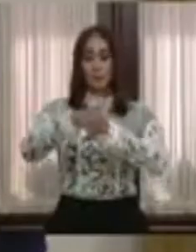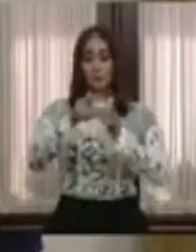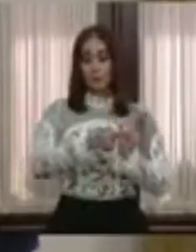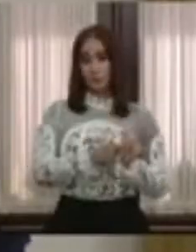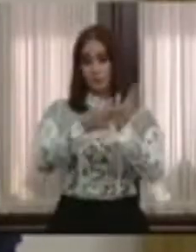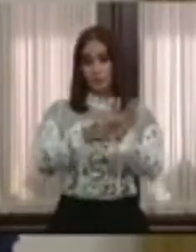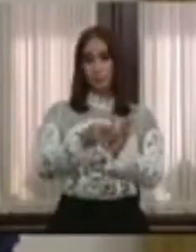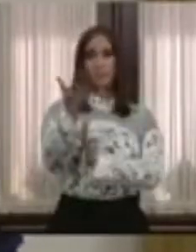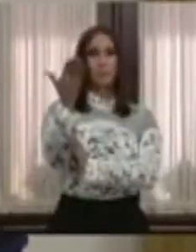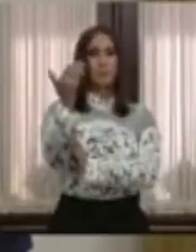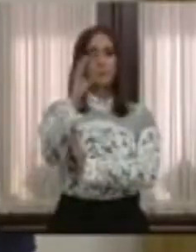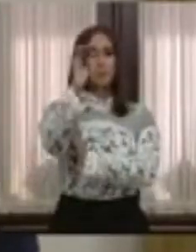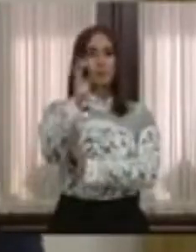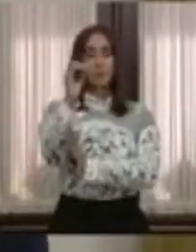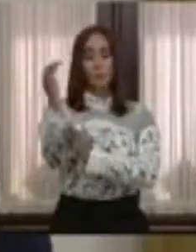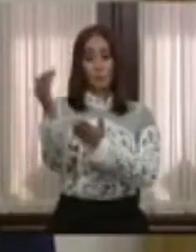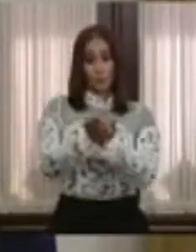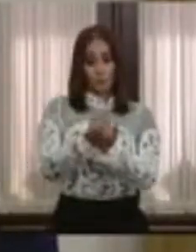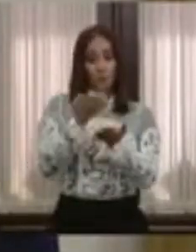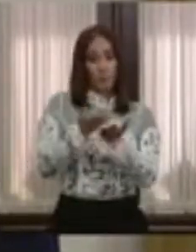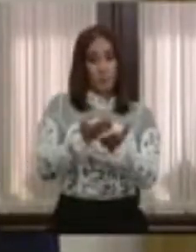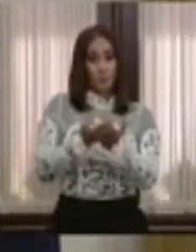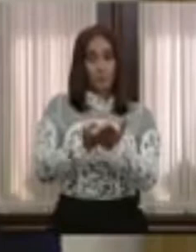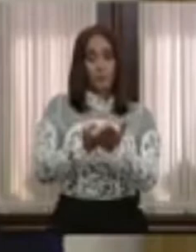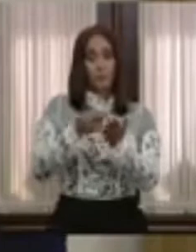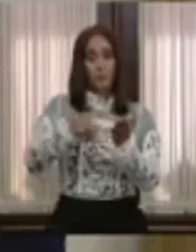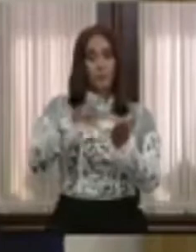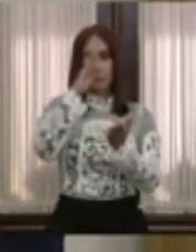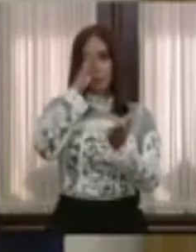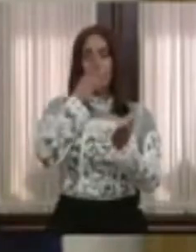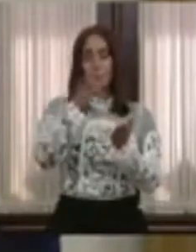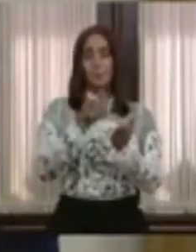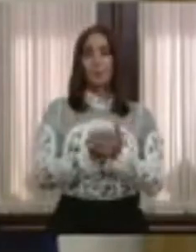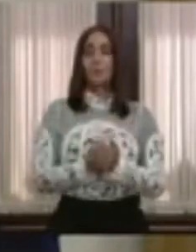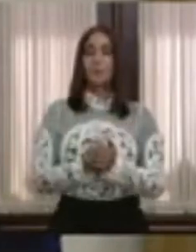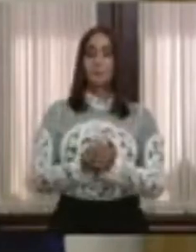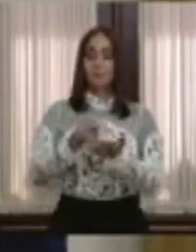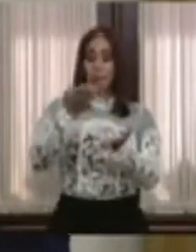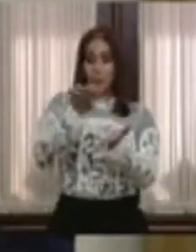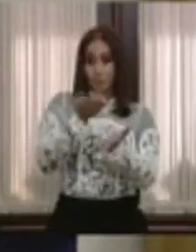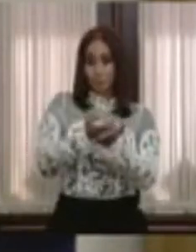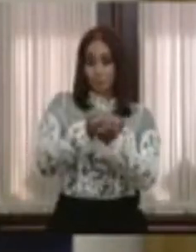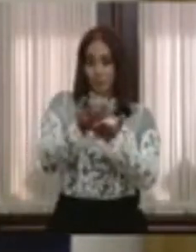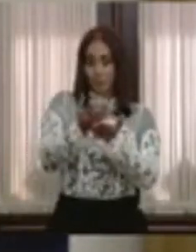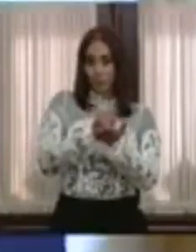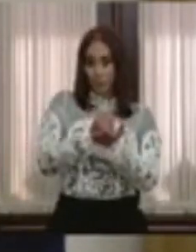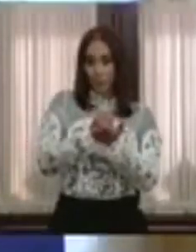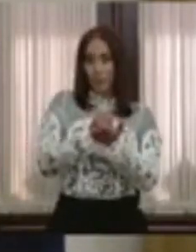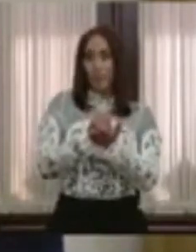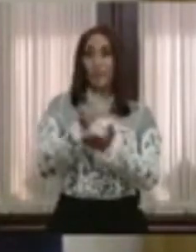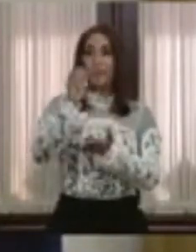del Producto Interno Bruto de nuestra economía, que otorga de manera directa e indirecta más de